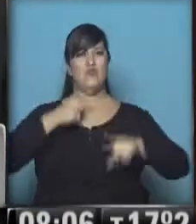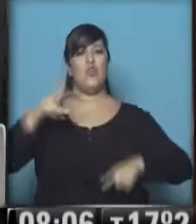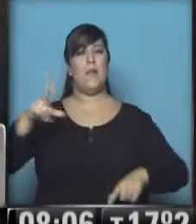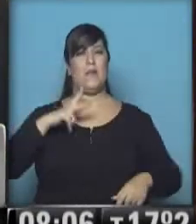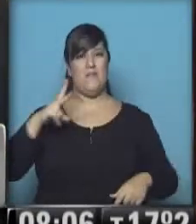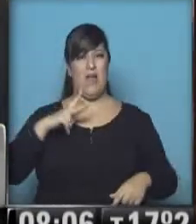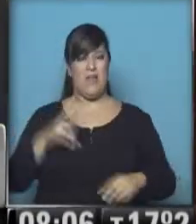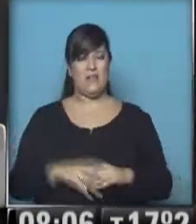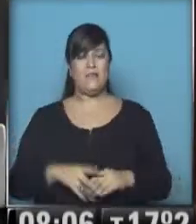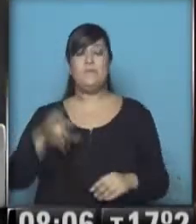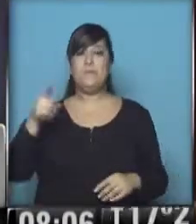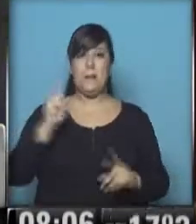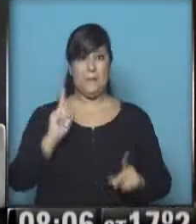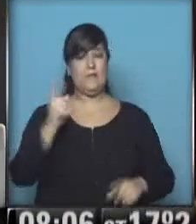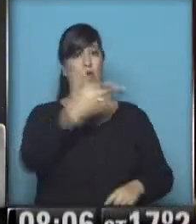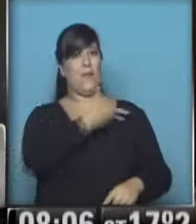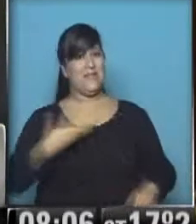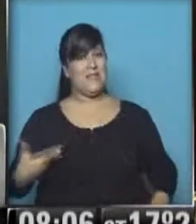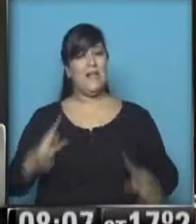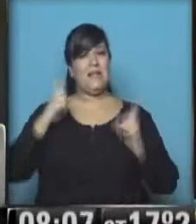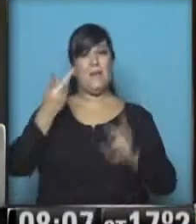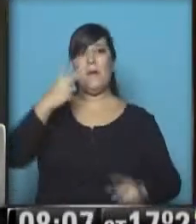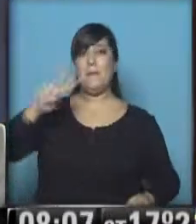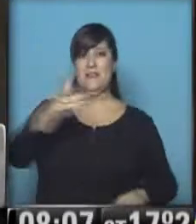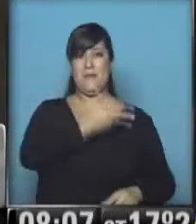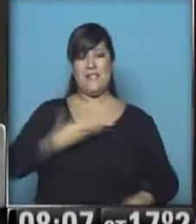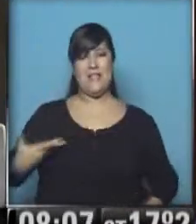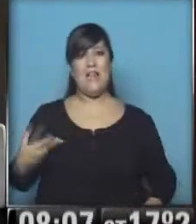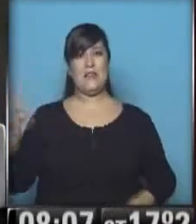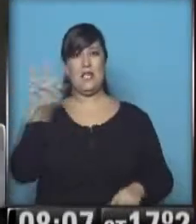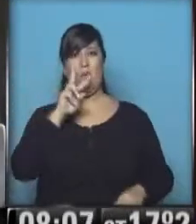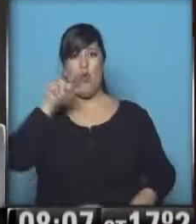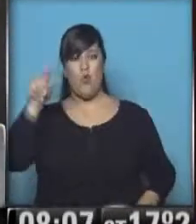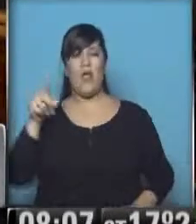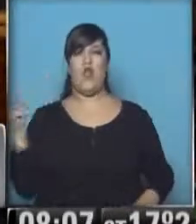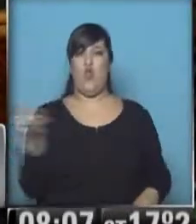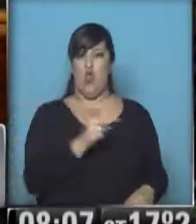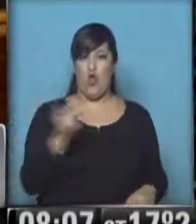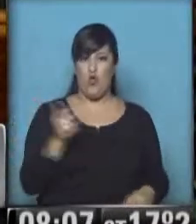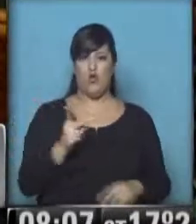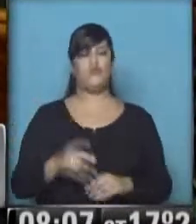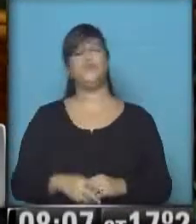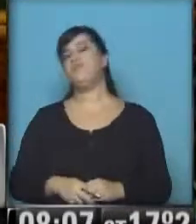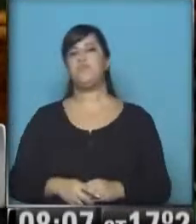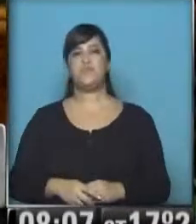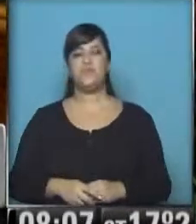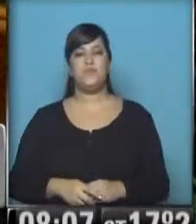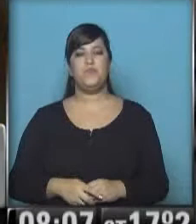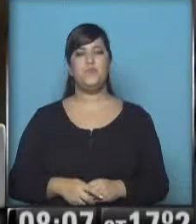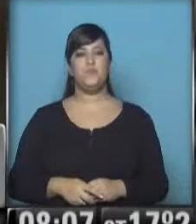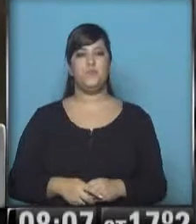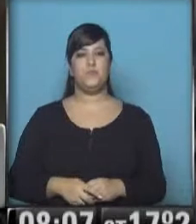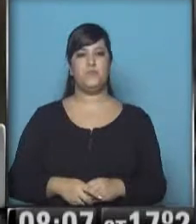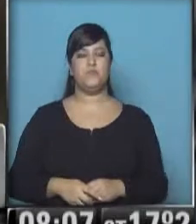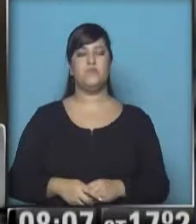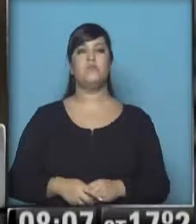el presidente y la vicepresidenta de la corte suprema de justicia de la nación ricardo lorenzetti y elena higthon de nolasco respectivamente